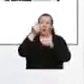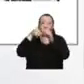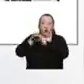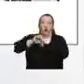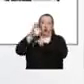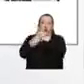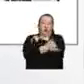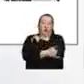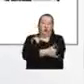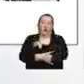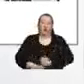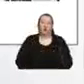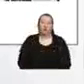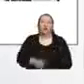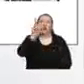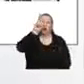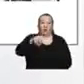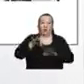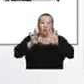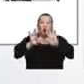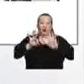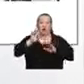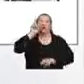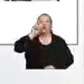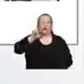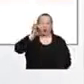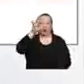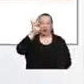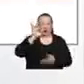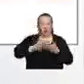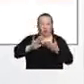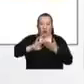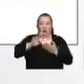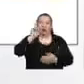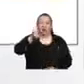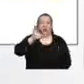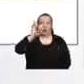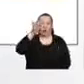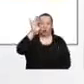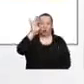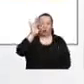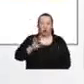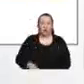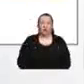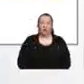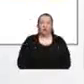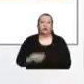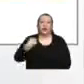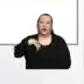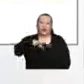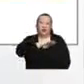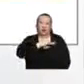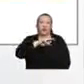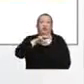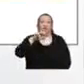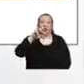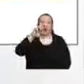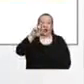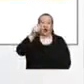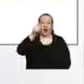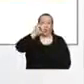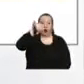año 2008 2018 pero sigamos españa mariano rajoy